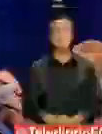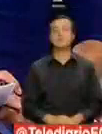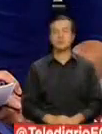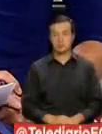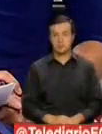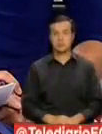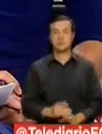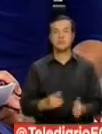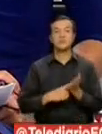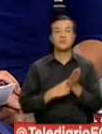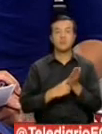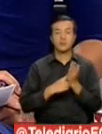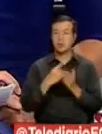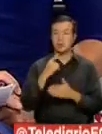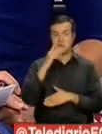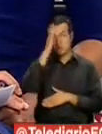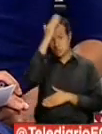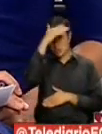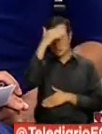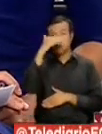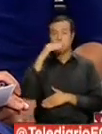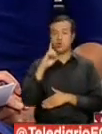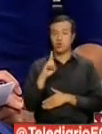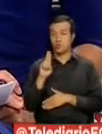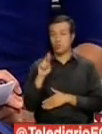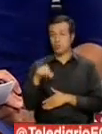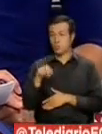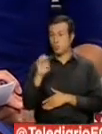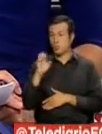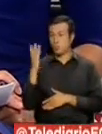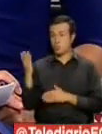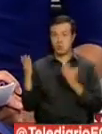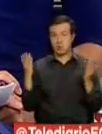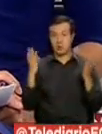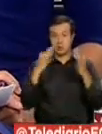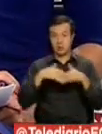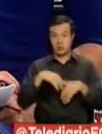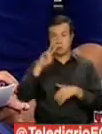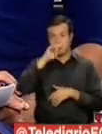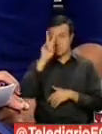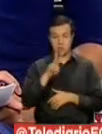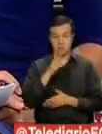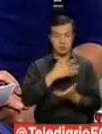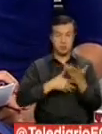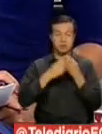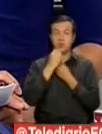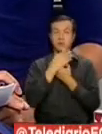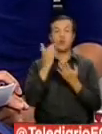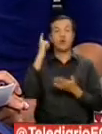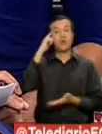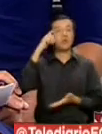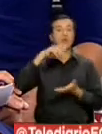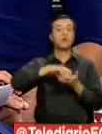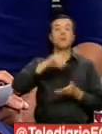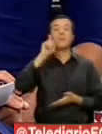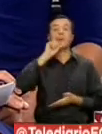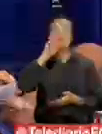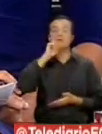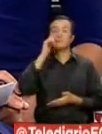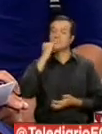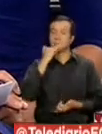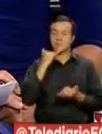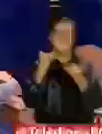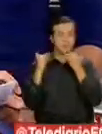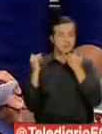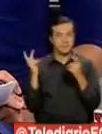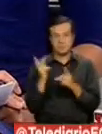Y en la reunión bilateral entre Donald Trump e Iván Duque se analizó la crisis en Venezuela. Además, destacaron que el gobierno de Nicolás Maduro comete un